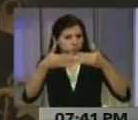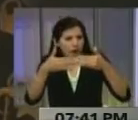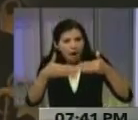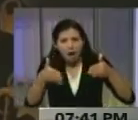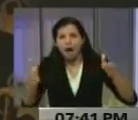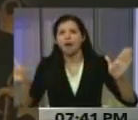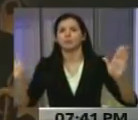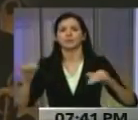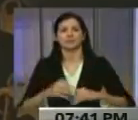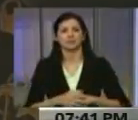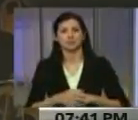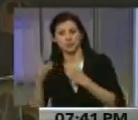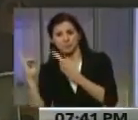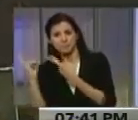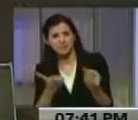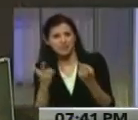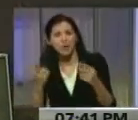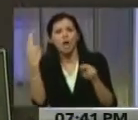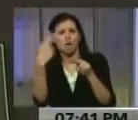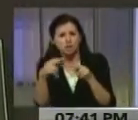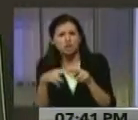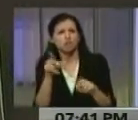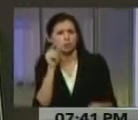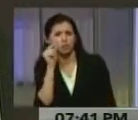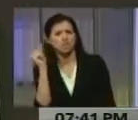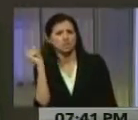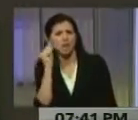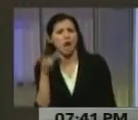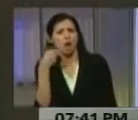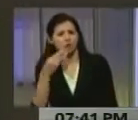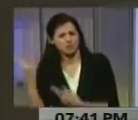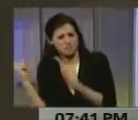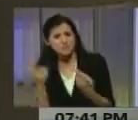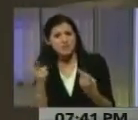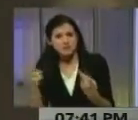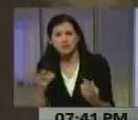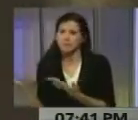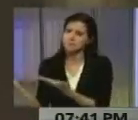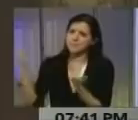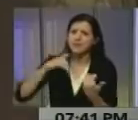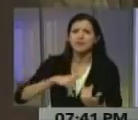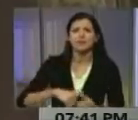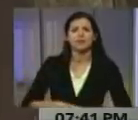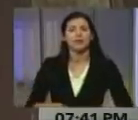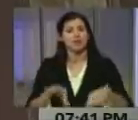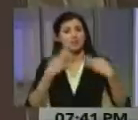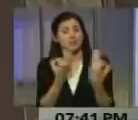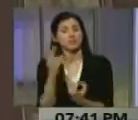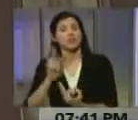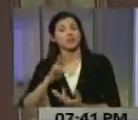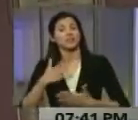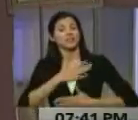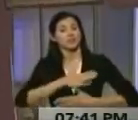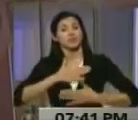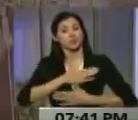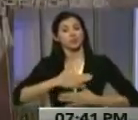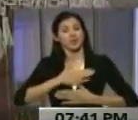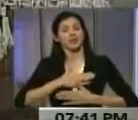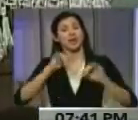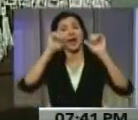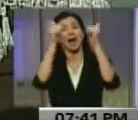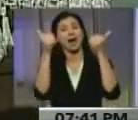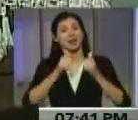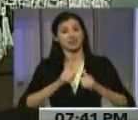puertas, que invitemos a los niños, a las niñas, a la juventud, a la familia venezolana, para que venga a disfrutar el